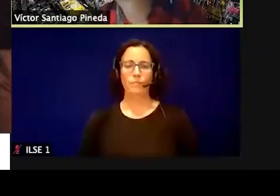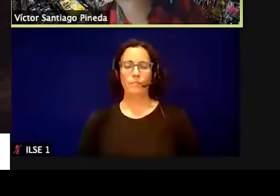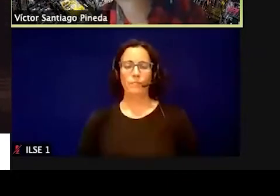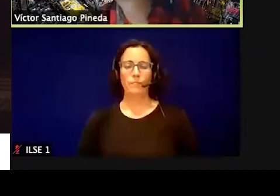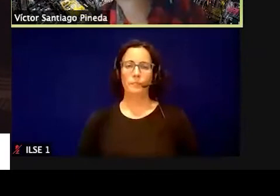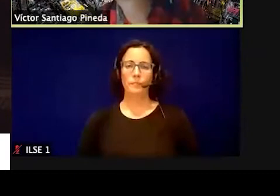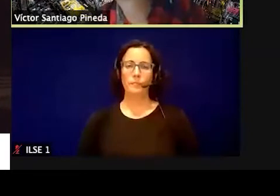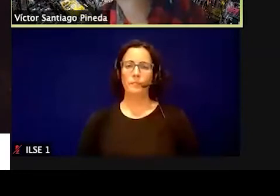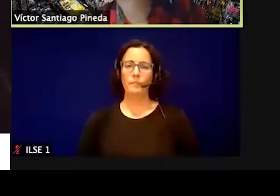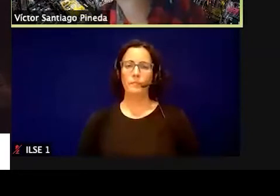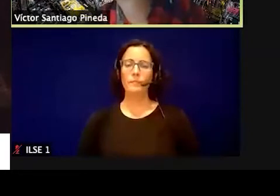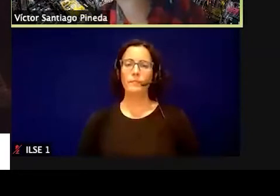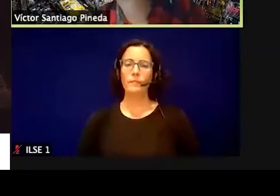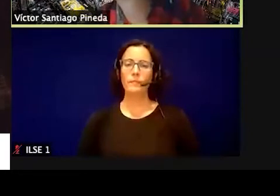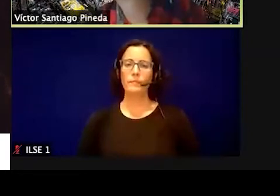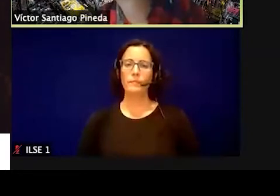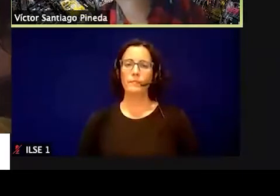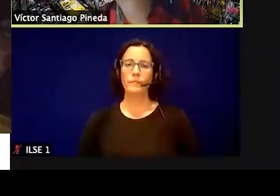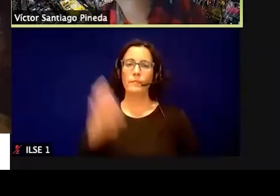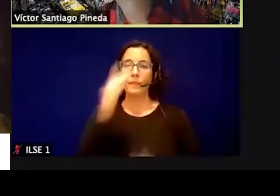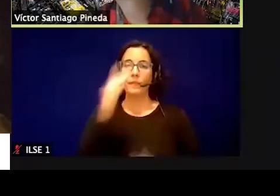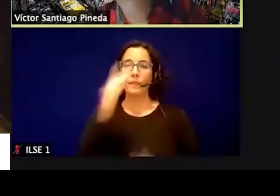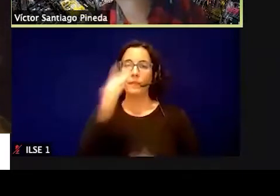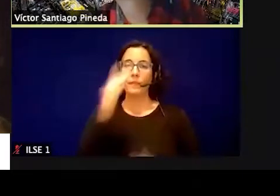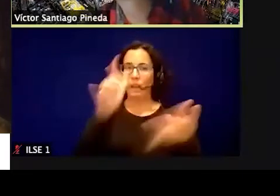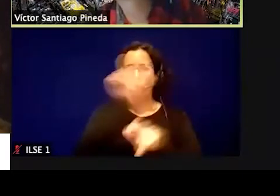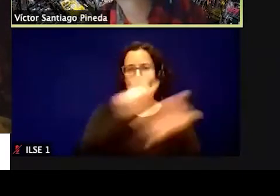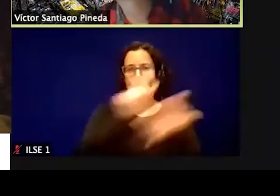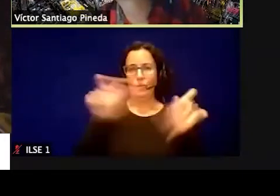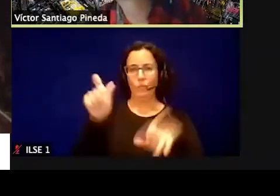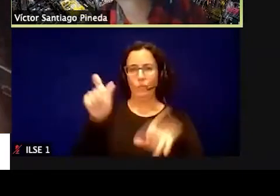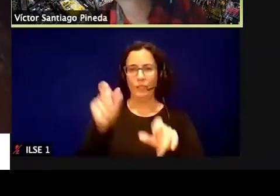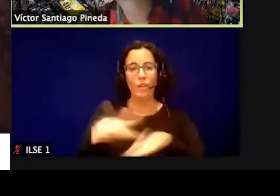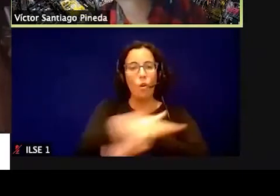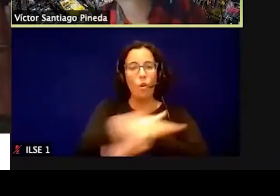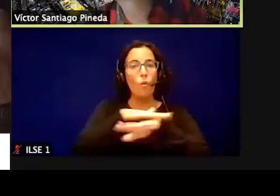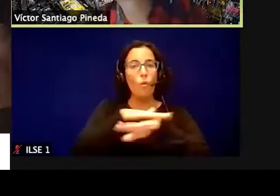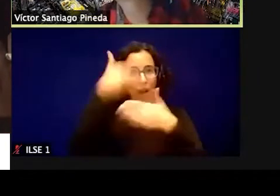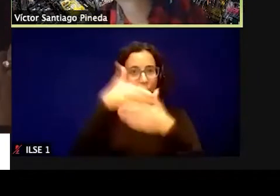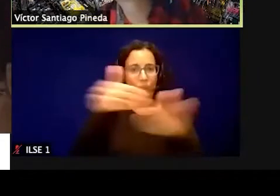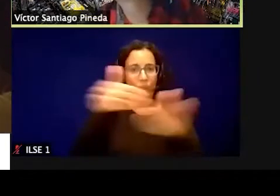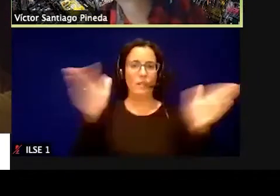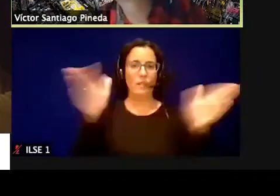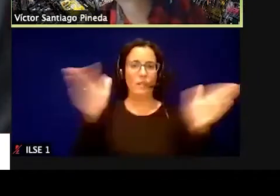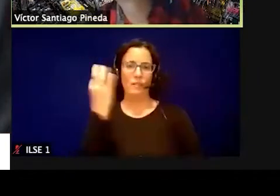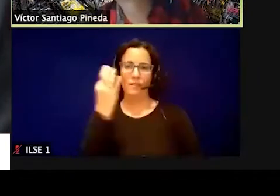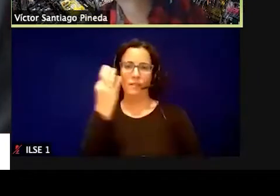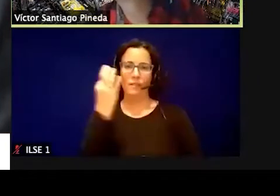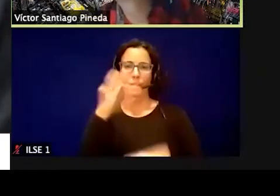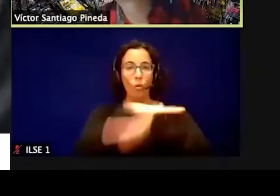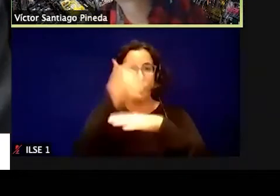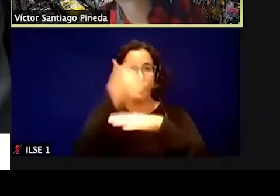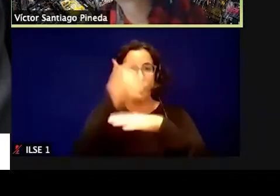Sensibilizar a las demás personas, que hagamos gobiernos abiertos definitivamente, donde todos quepamos,